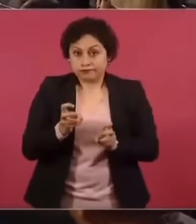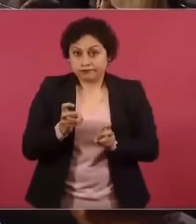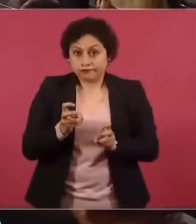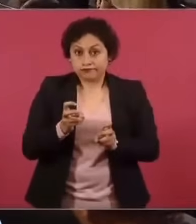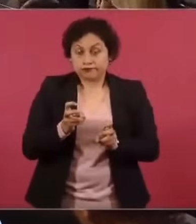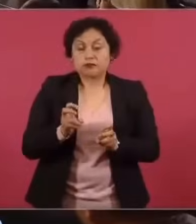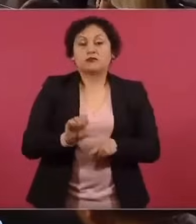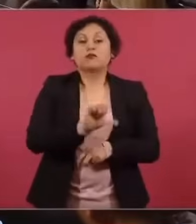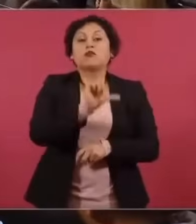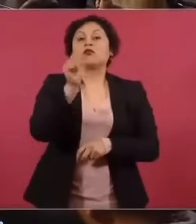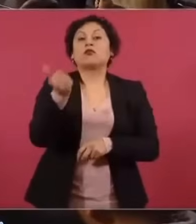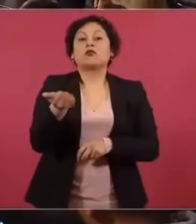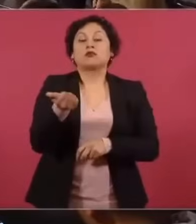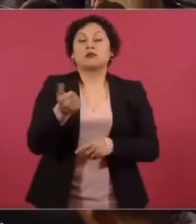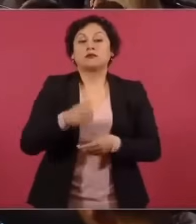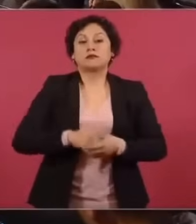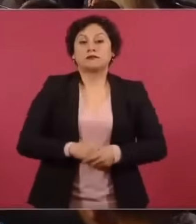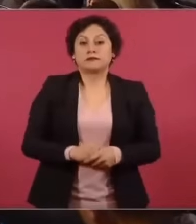¿Otra?